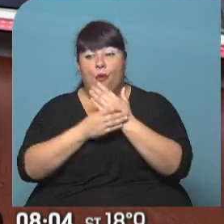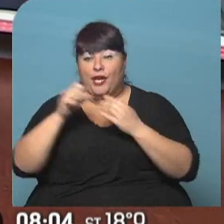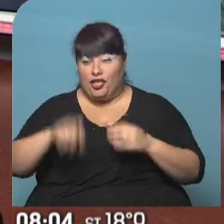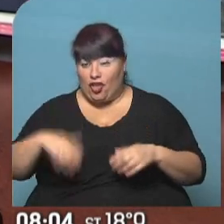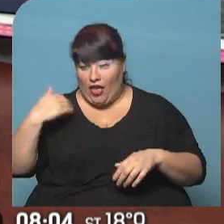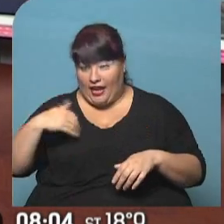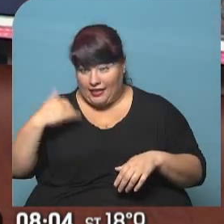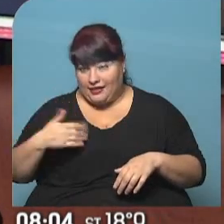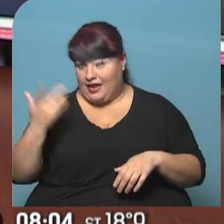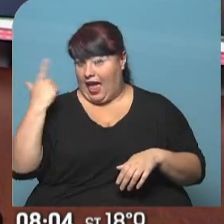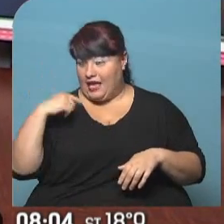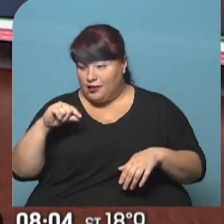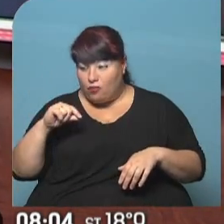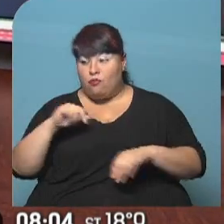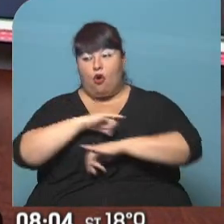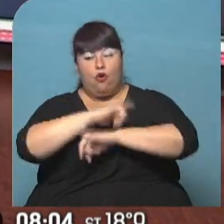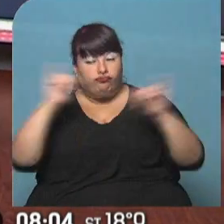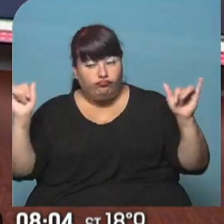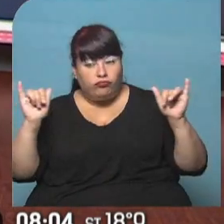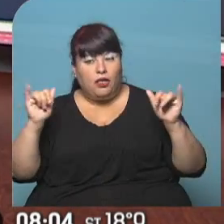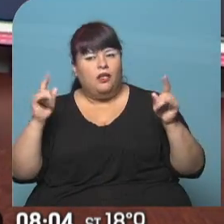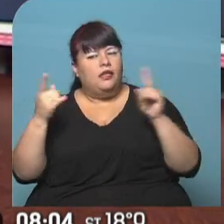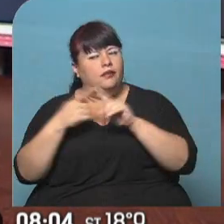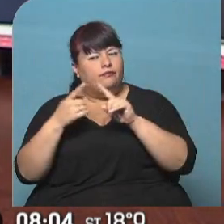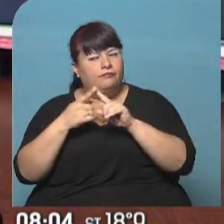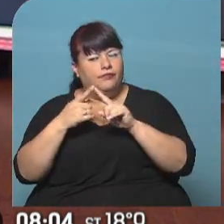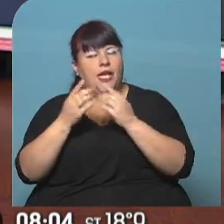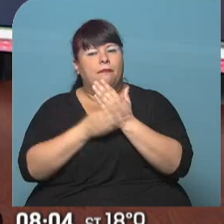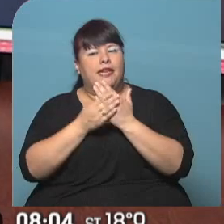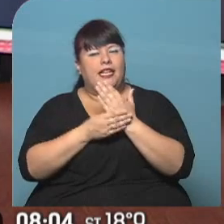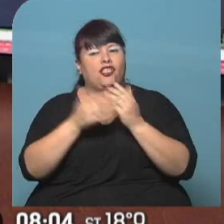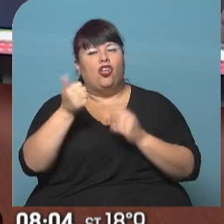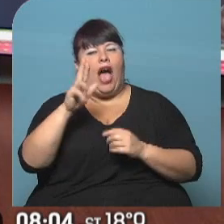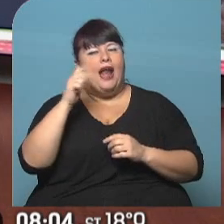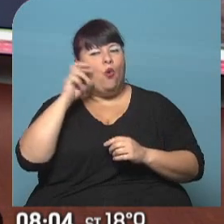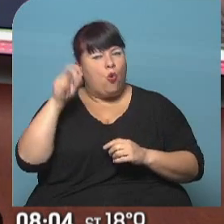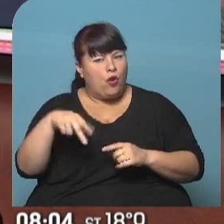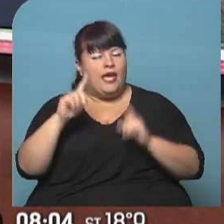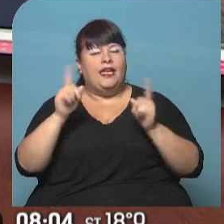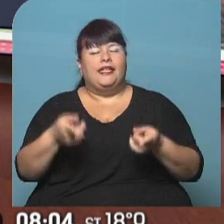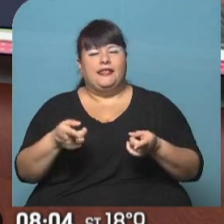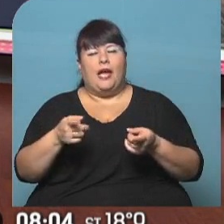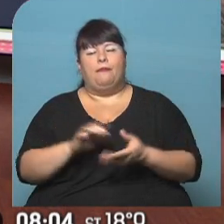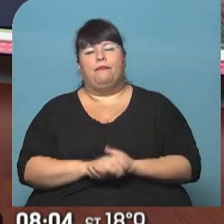nuestro país. En las últimas horas se conoció también la vinculación del ministro Aranguren y